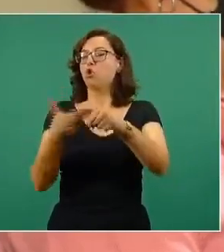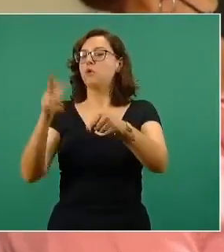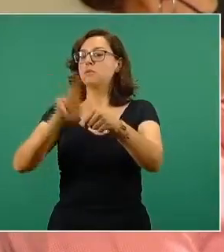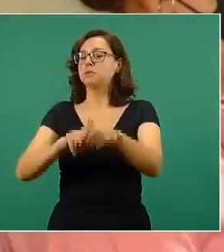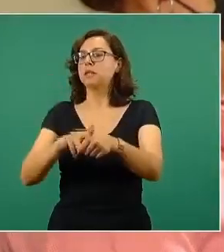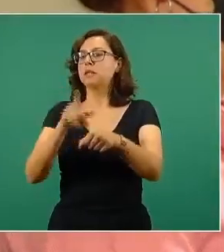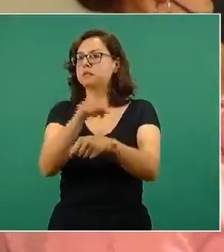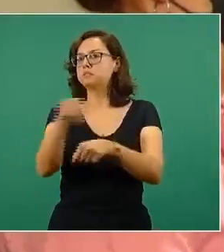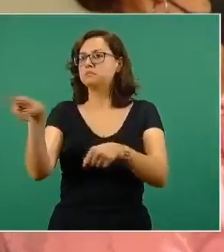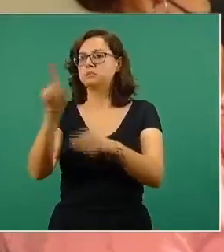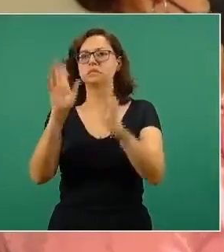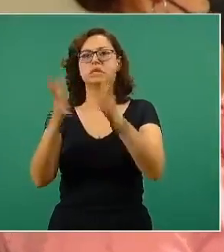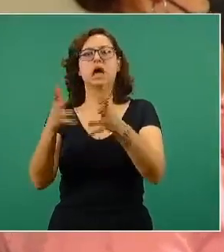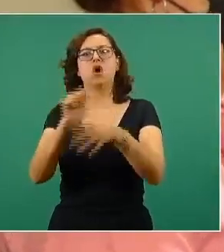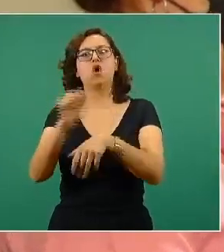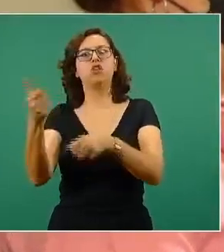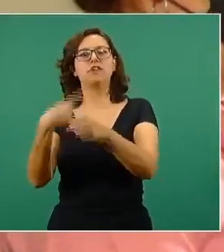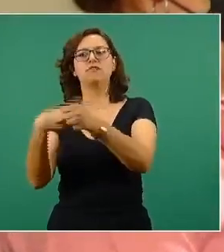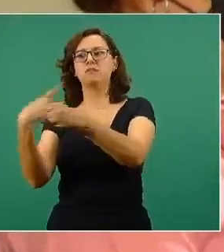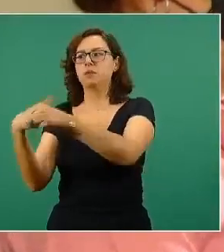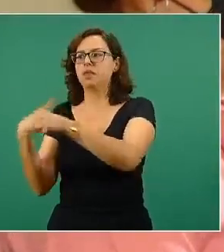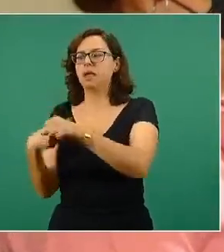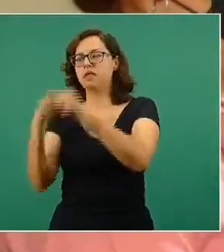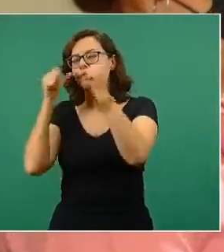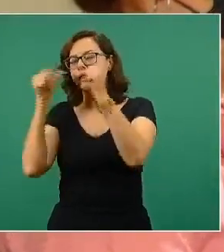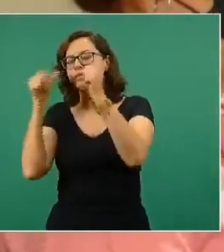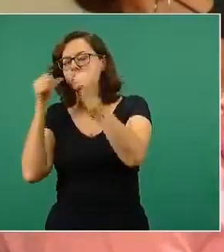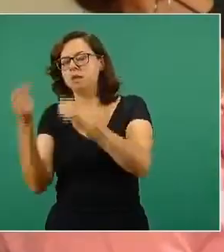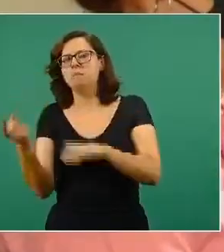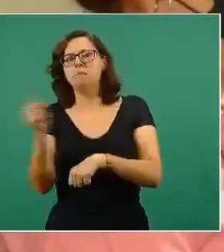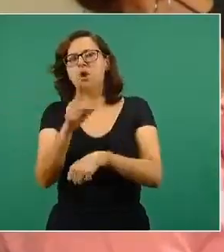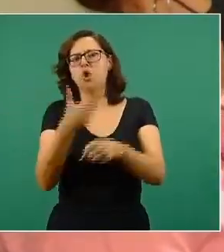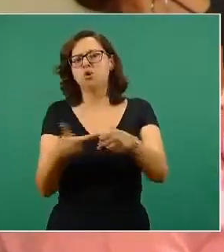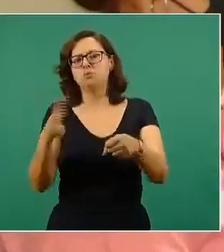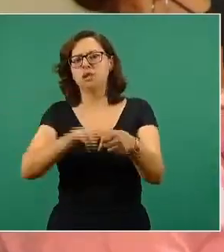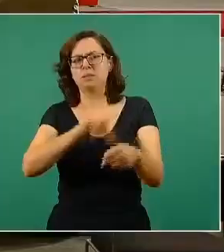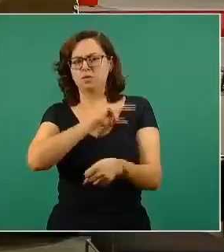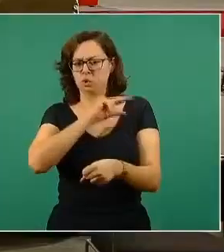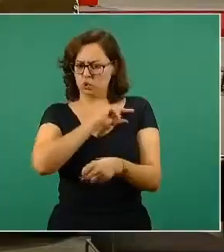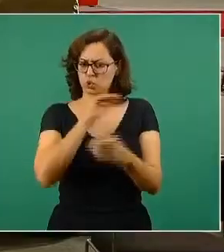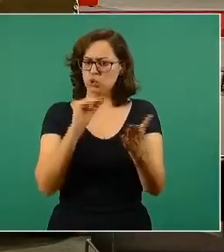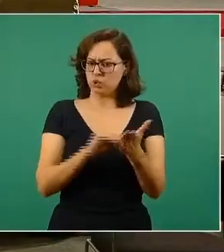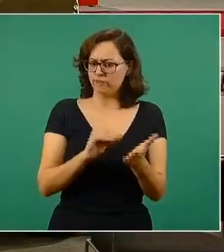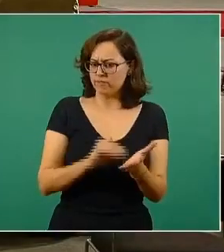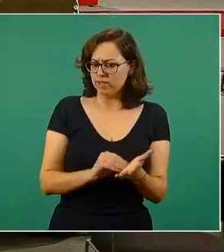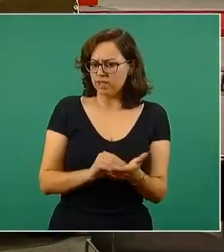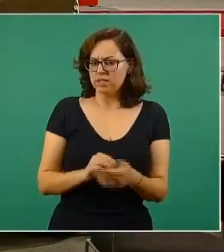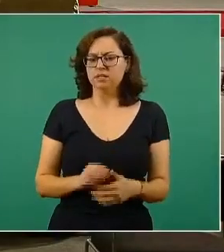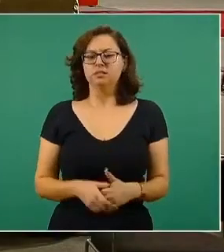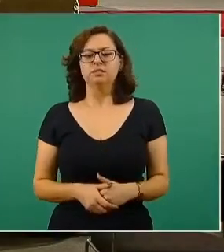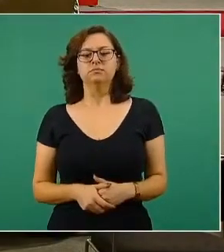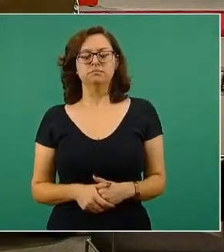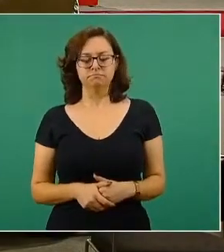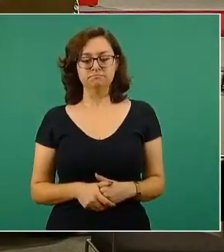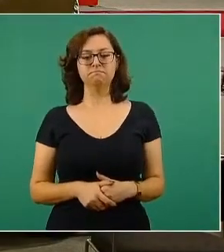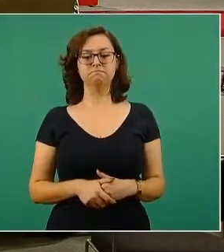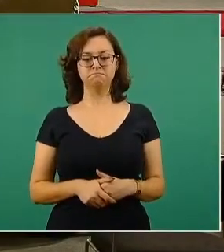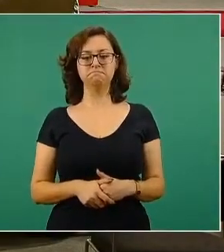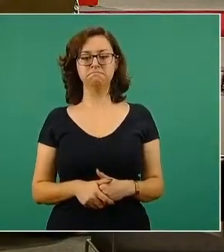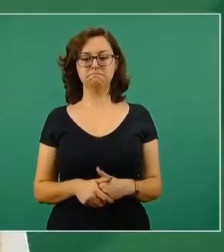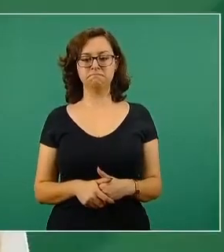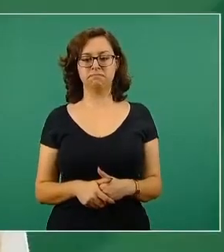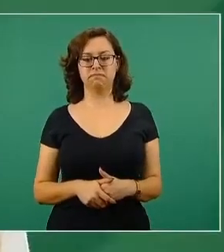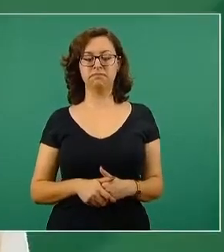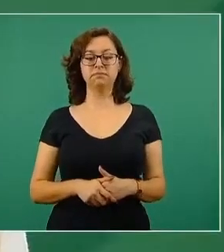que tenían con los hospitales privados todavía continúa o ya queda ahí? El acuerdo todavía sigue vigente, no recuerdo